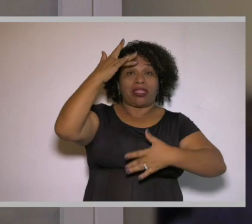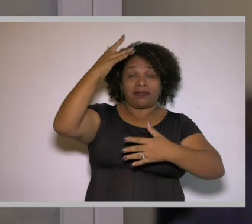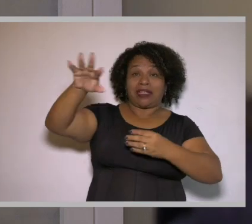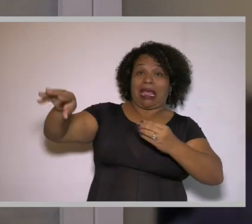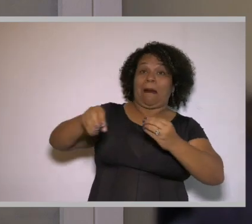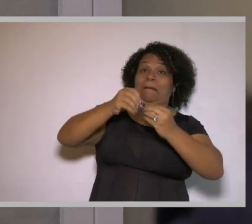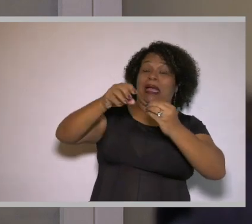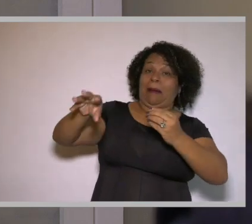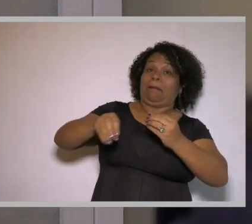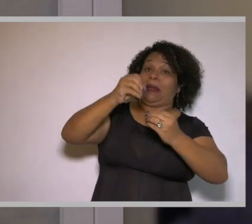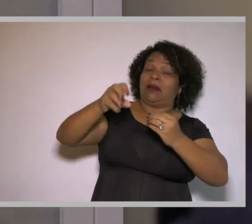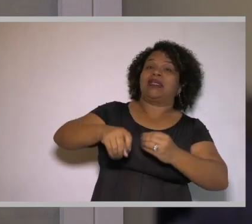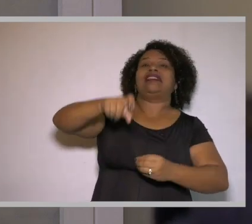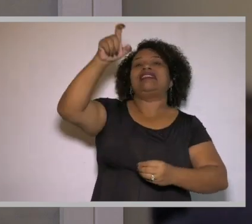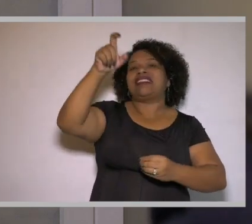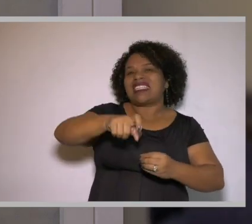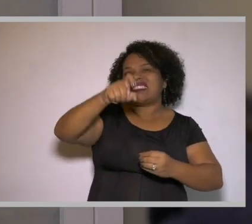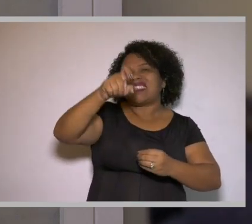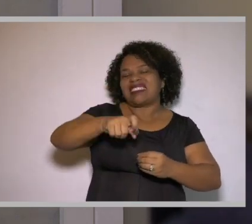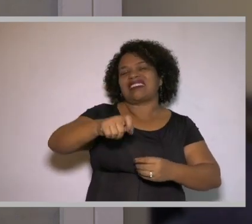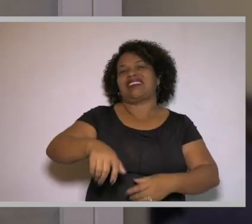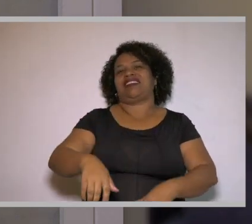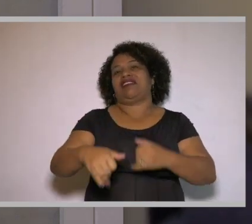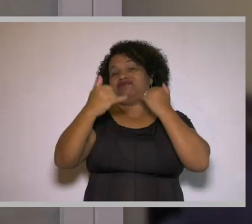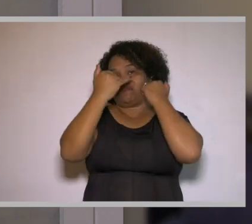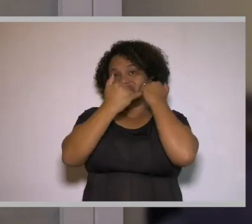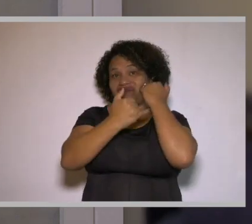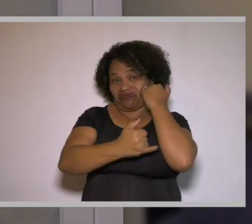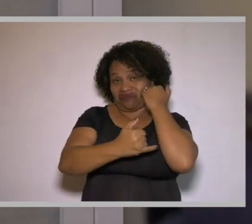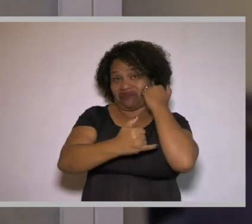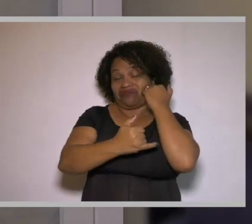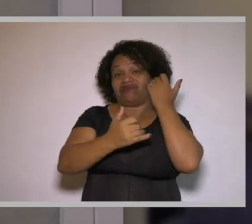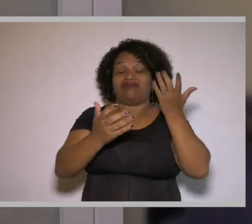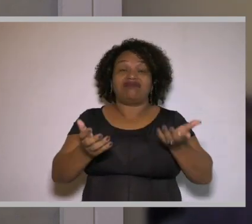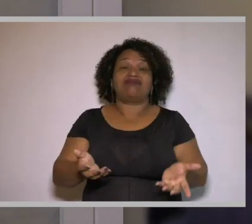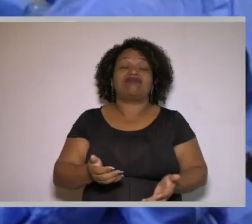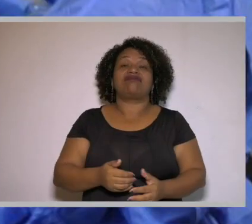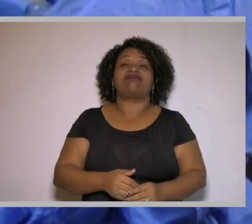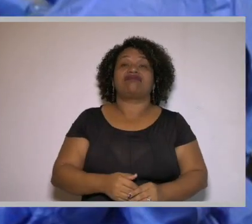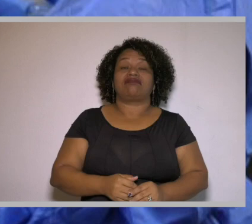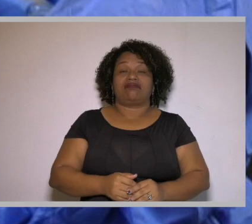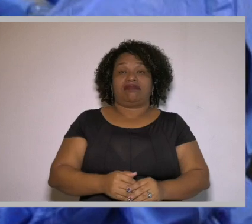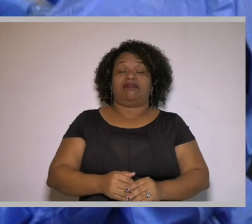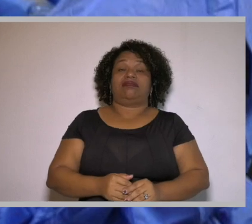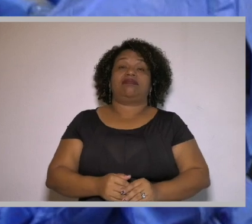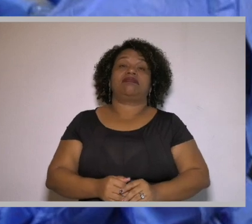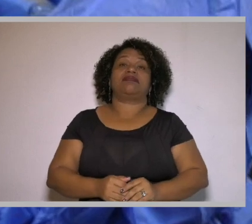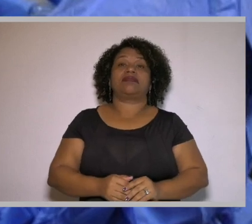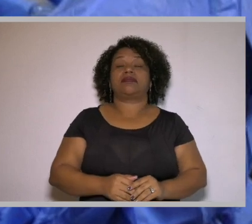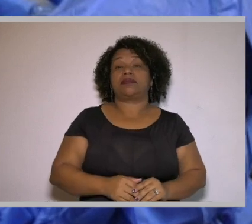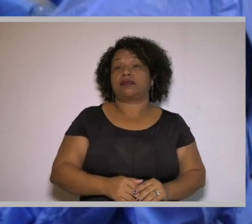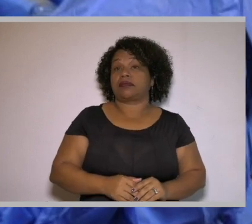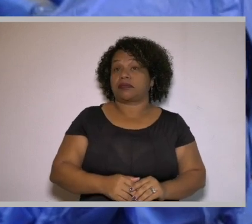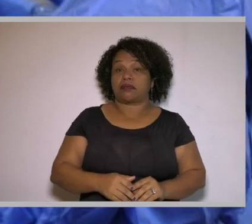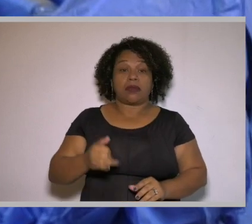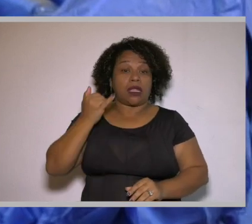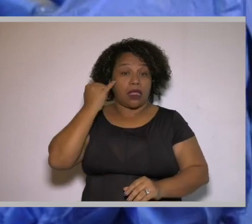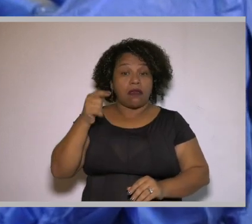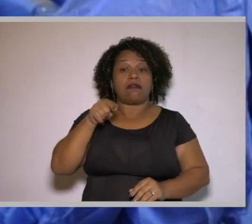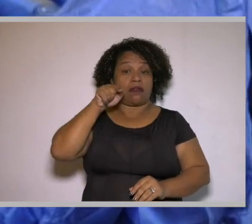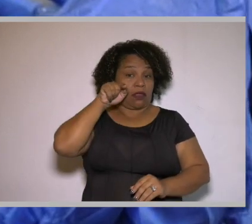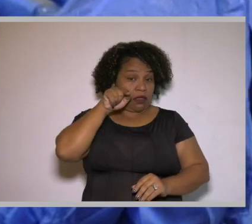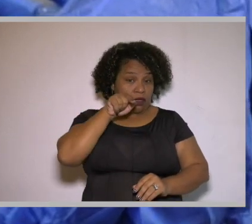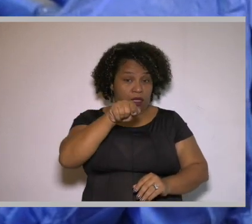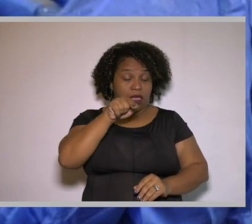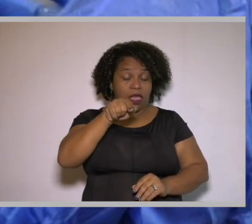un año o 3 episodios en 3 años consecutivos, o 5 episodios en 2 años consecutivos, es